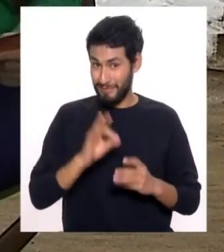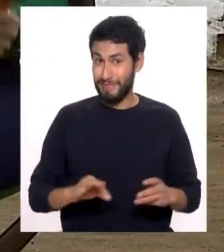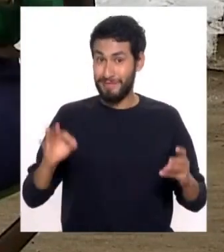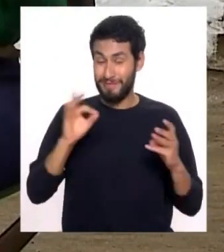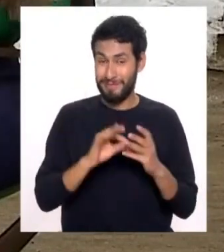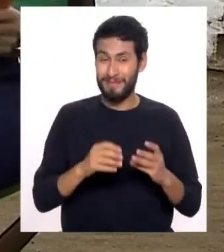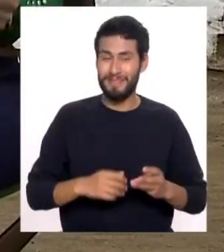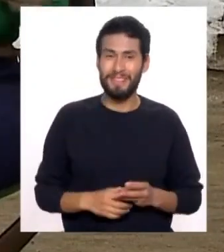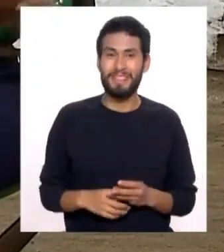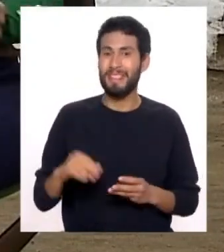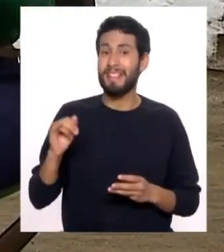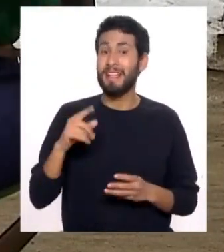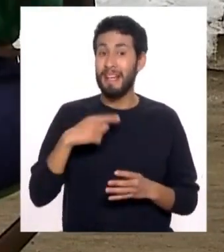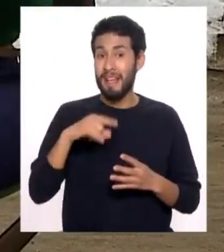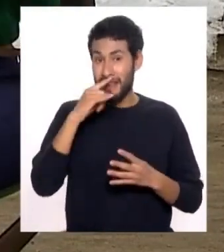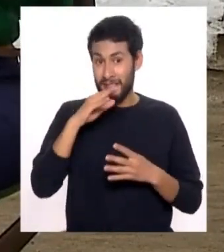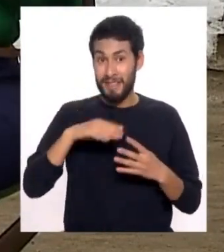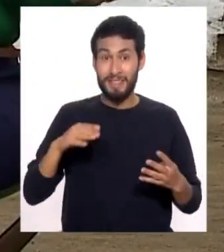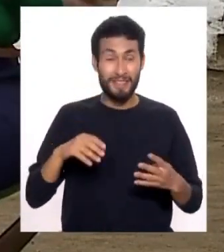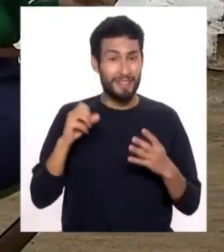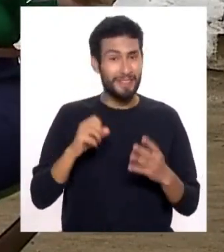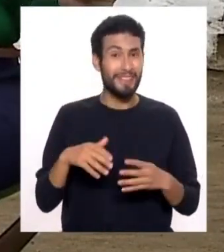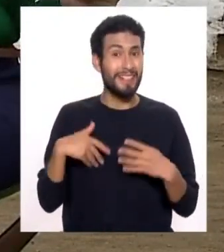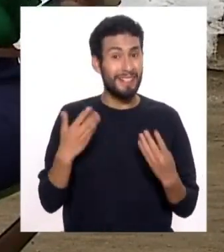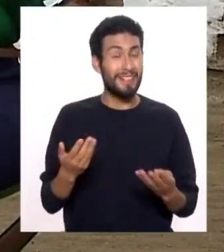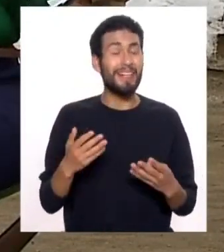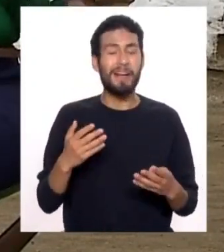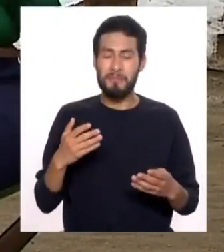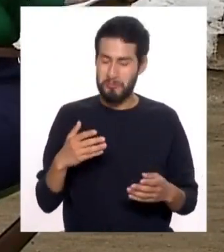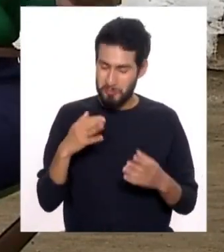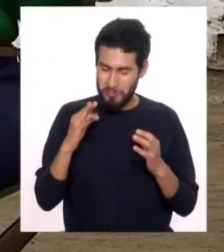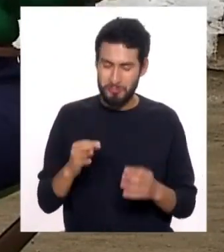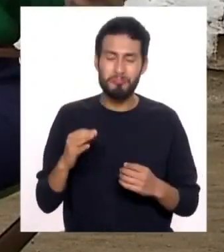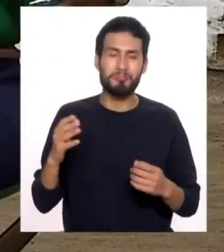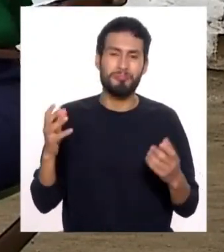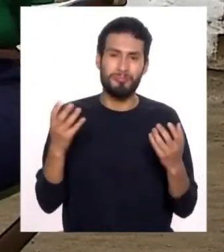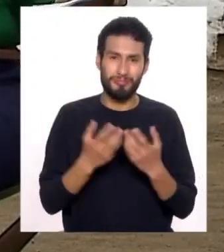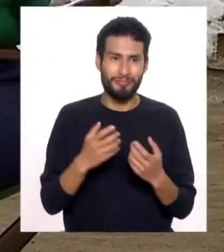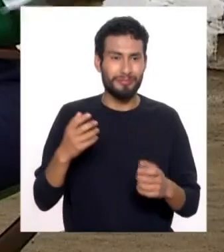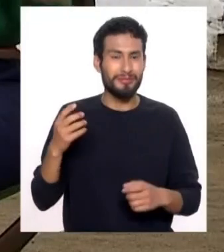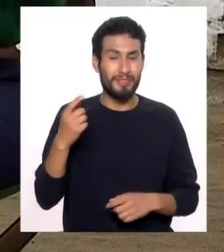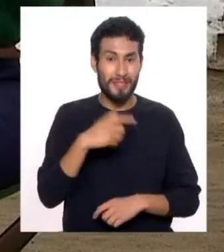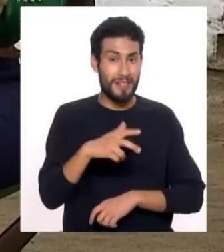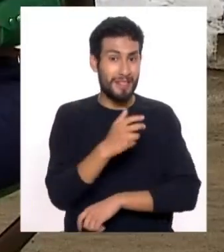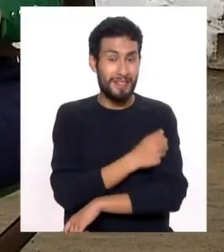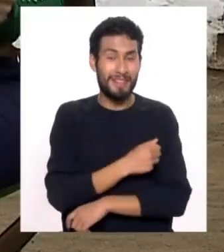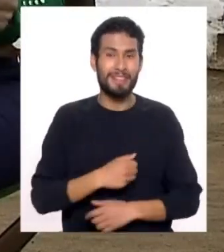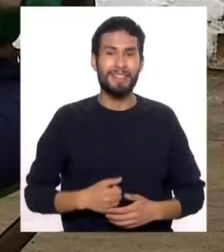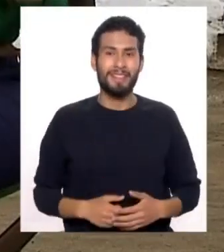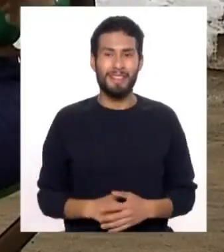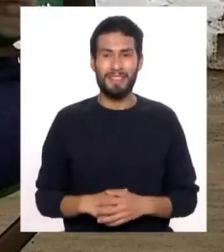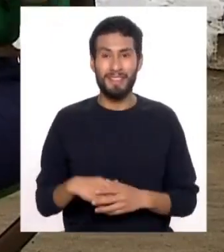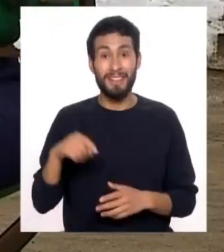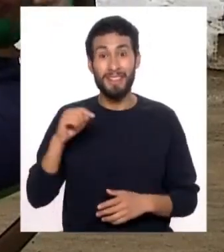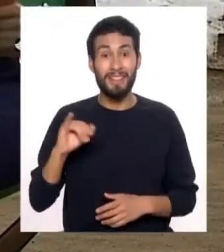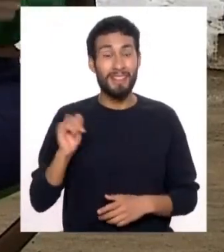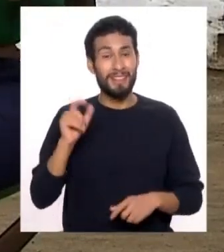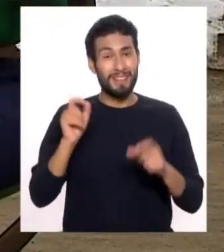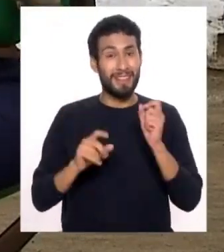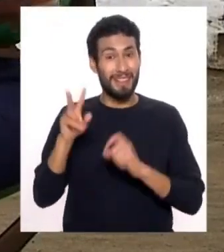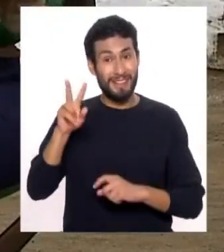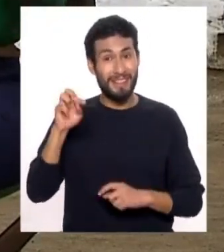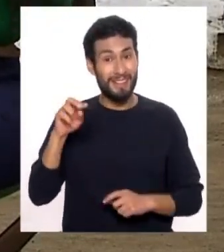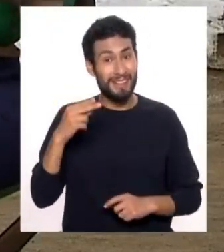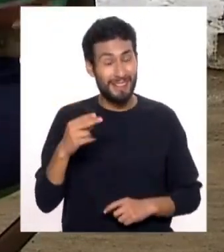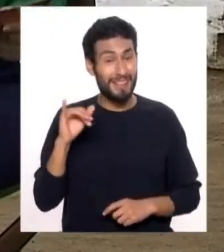importante también, vacunación para los niños para que puedan completar su esquema de vacunación ahí a los que faltan, también contra el virus de papiloma humano que